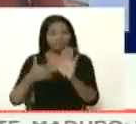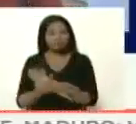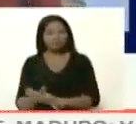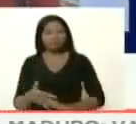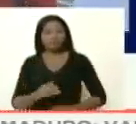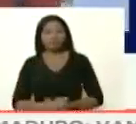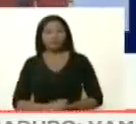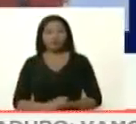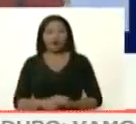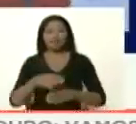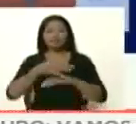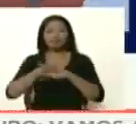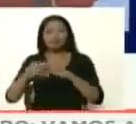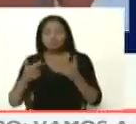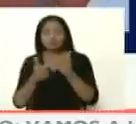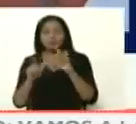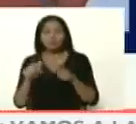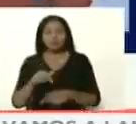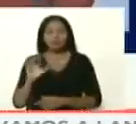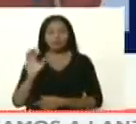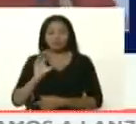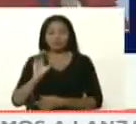el municipio Libertador, Caracas.